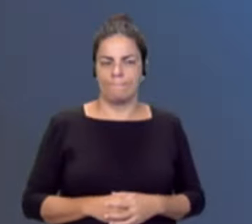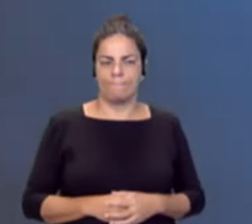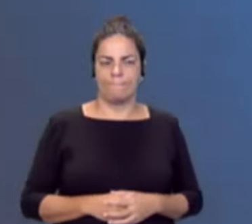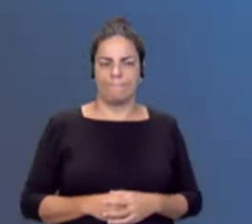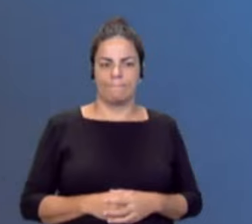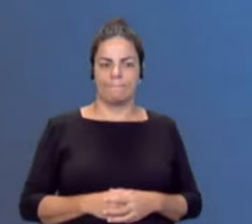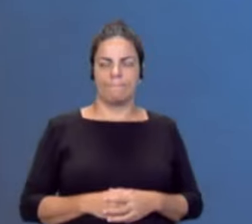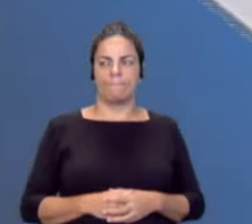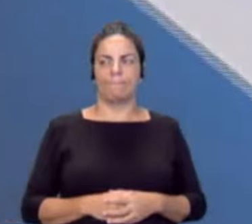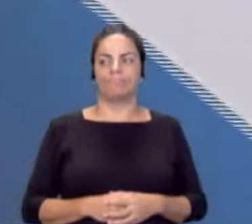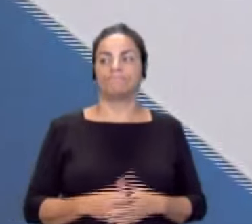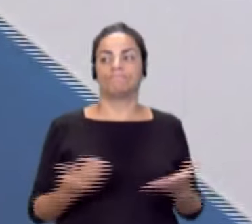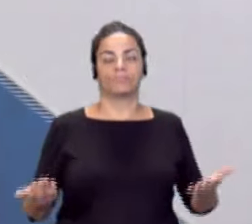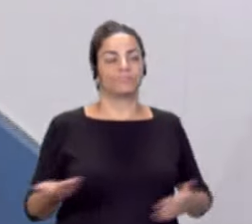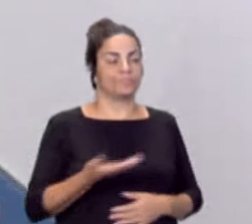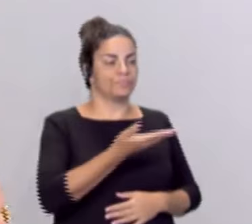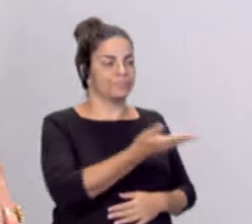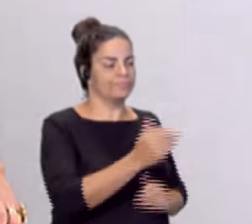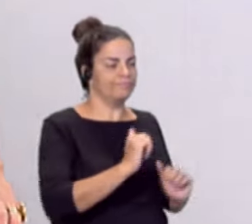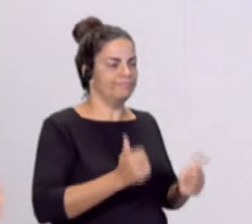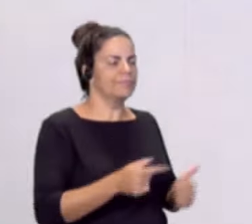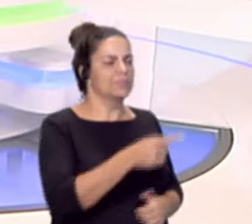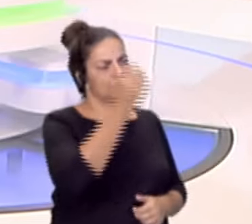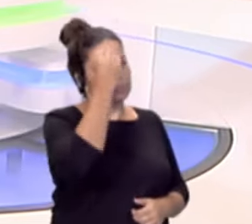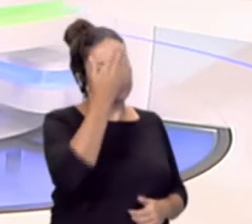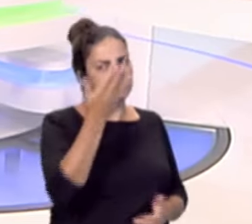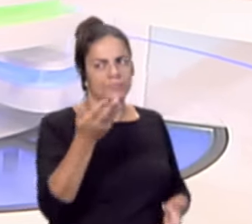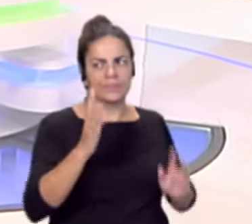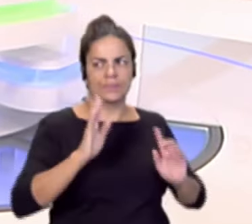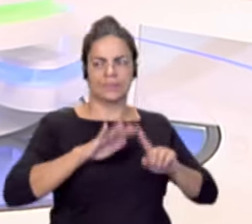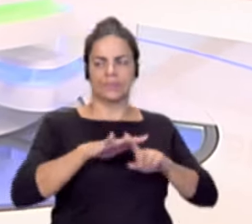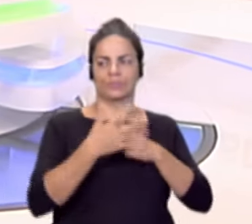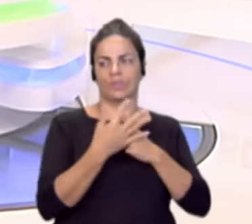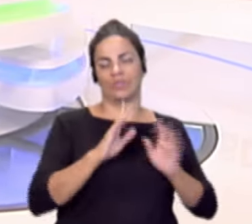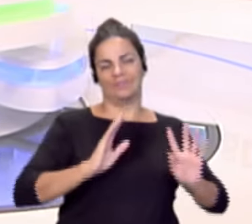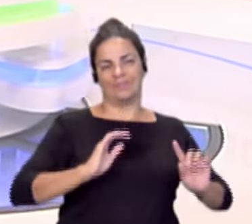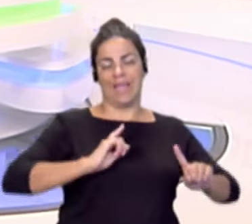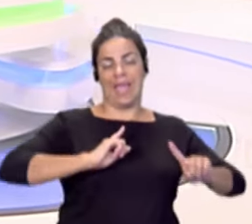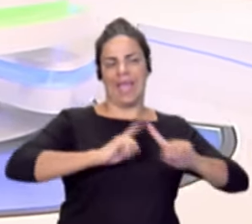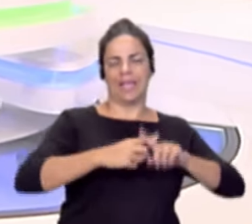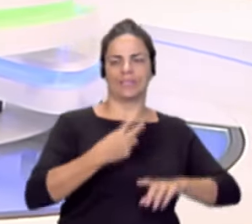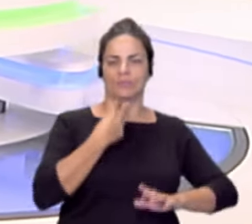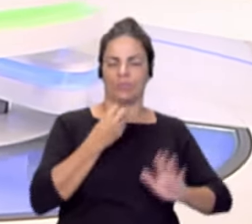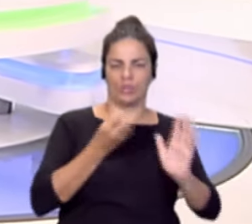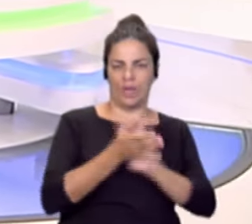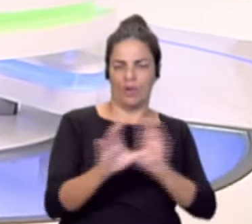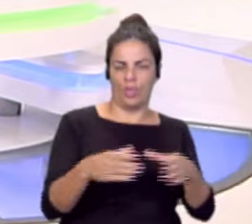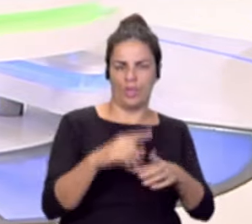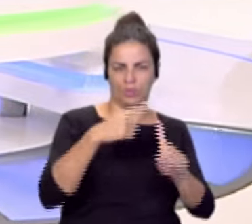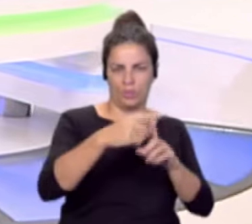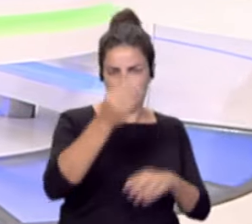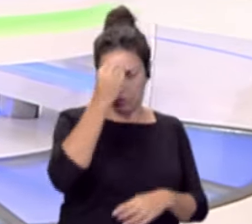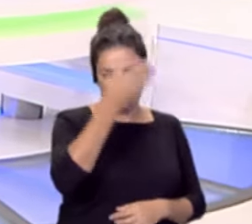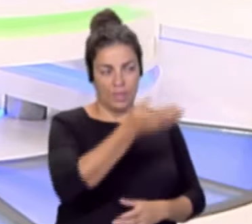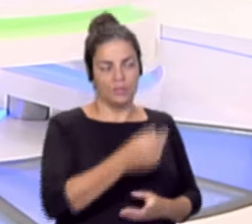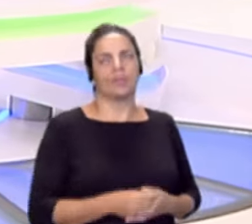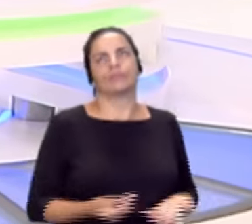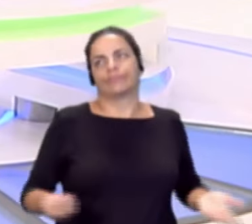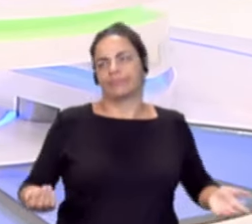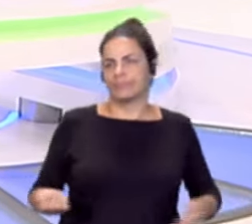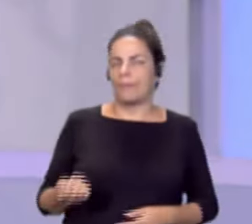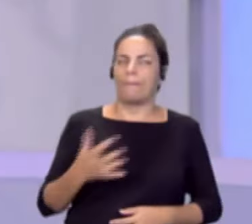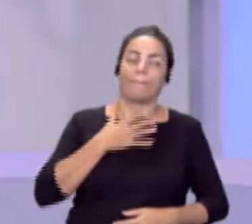Bueno, Verónica, comenzamos por ti. ¿Qué te parece lo ocurrido con el ya ex portavoz de Sumar? Me gustaría decir que es sorprendente, pero